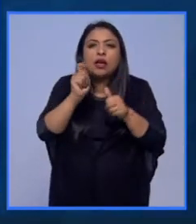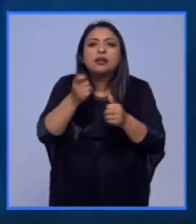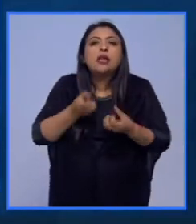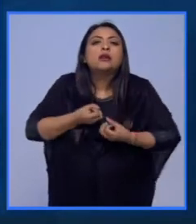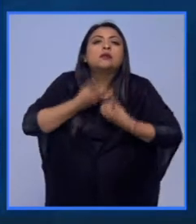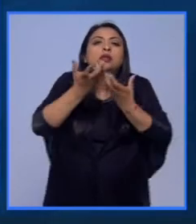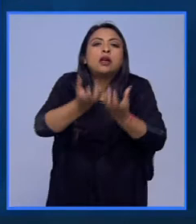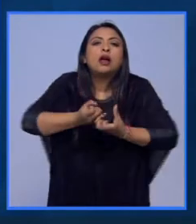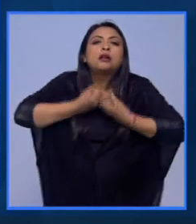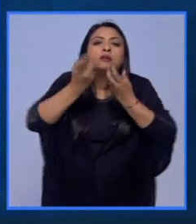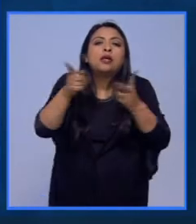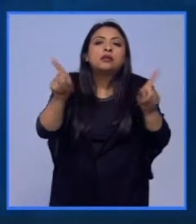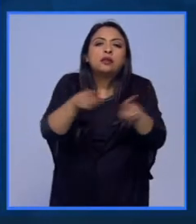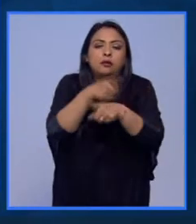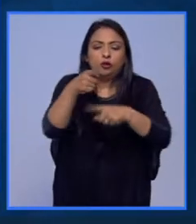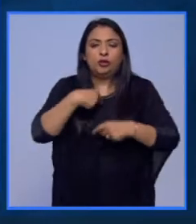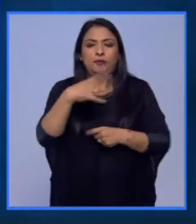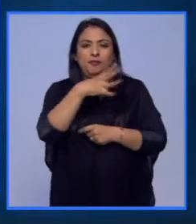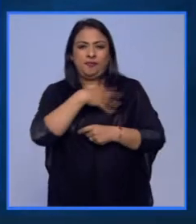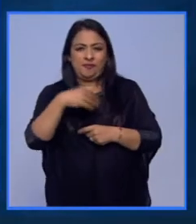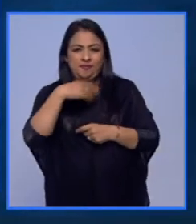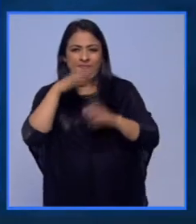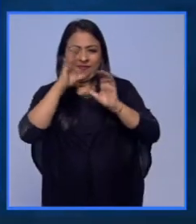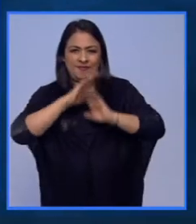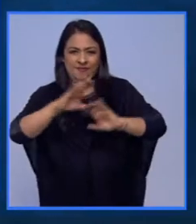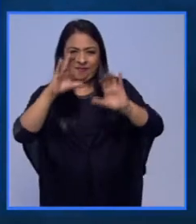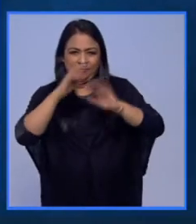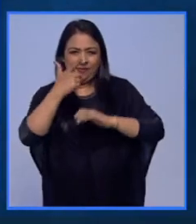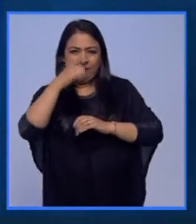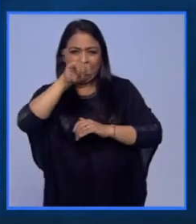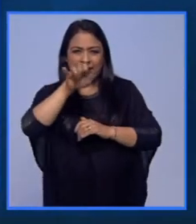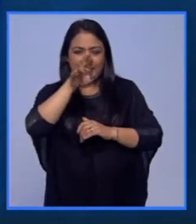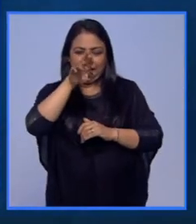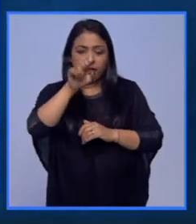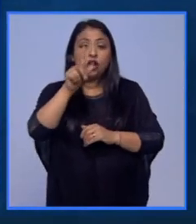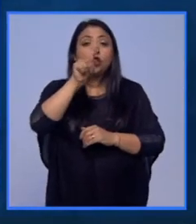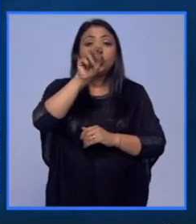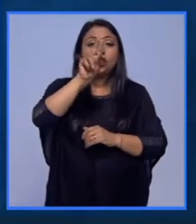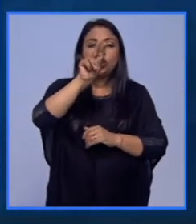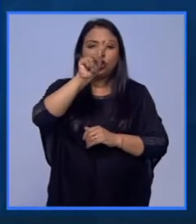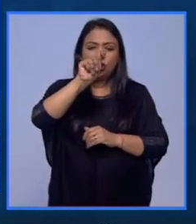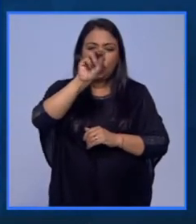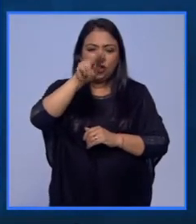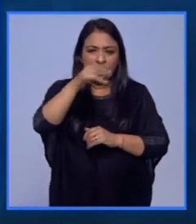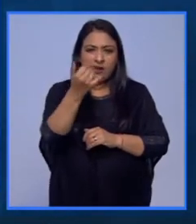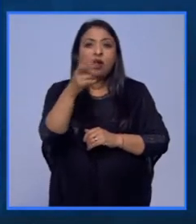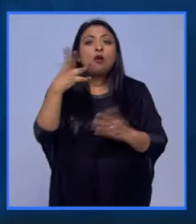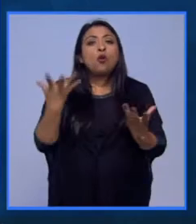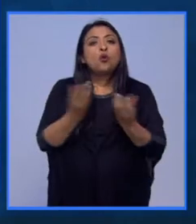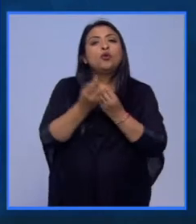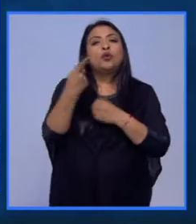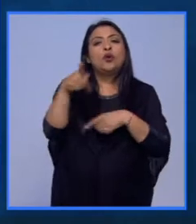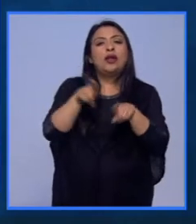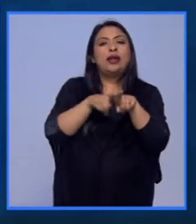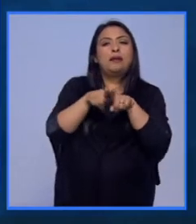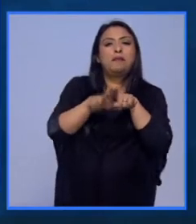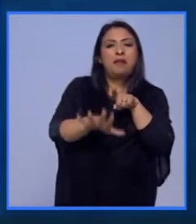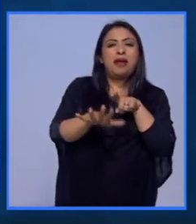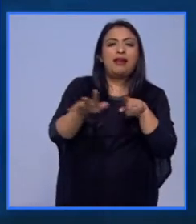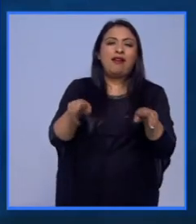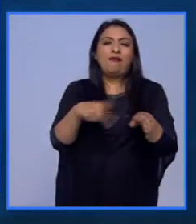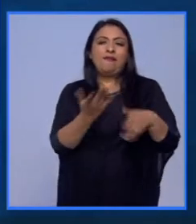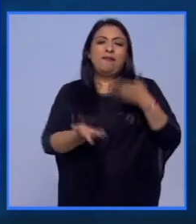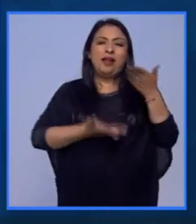música. El hijo del cantaor y guitarrista jerezano, Tony Rey, se presentará acompañado por su hermana la bailaora, Mara Rey.